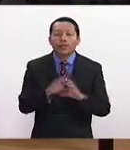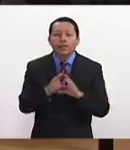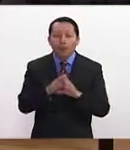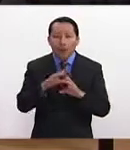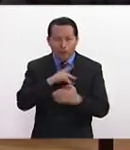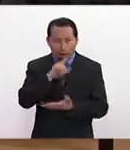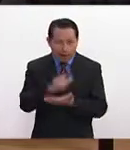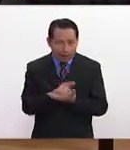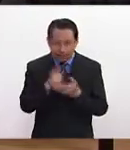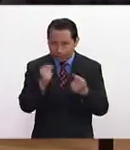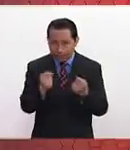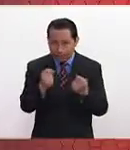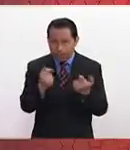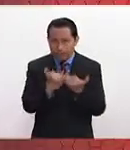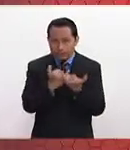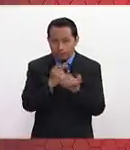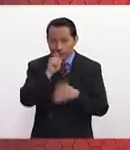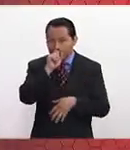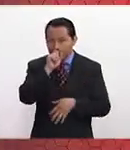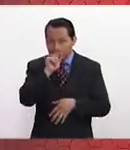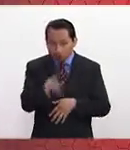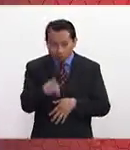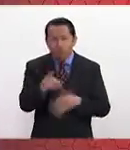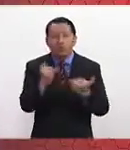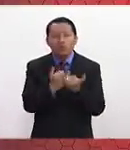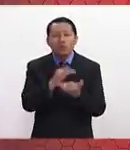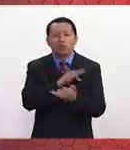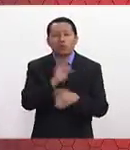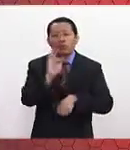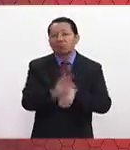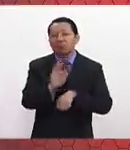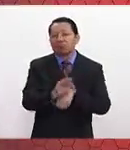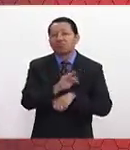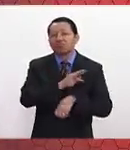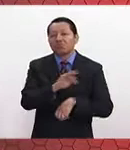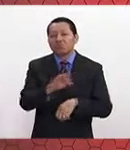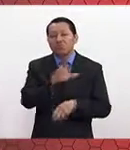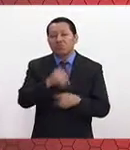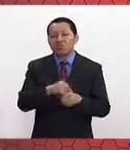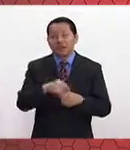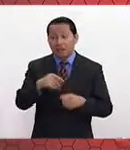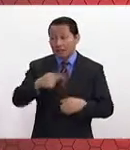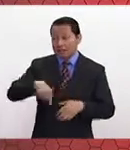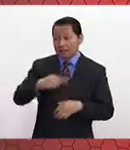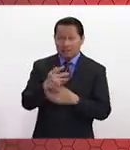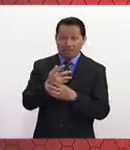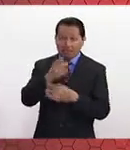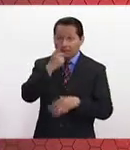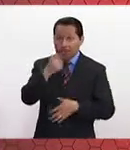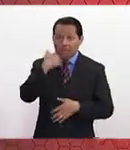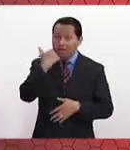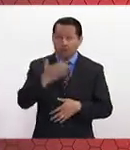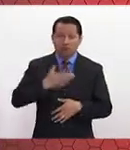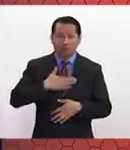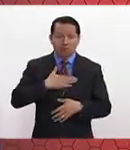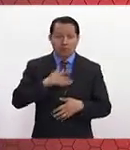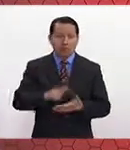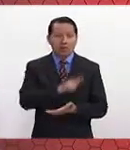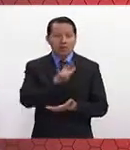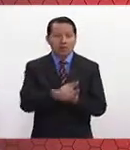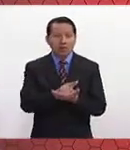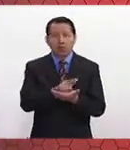las leyes, pero al mismo tiempo Cataluña dice, pues sí, es que nosotros queremos tener nuestras propias leyes, nuestras propias instituciones y ser un